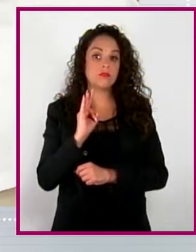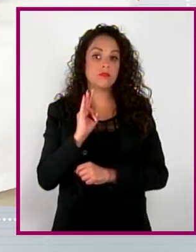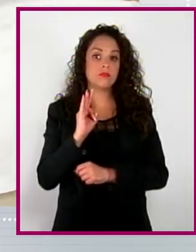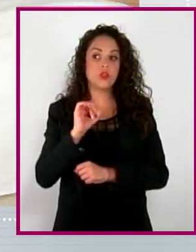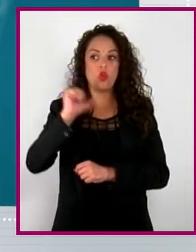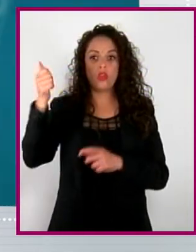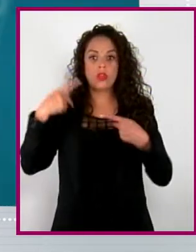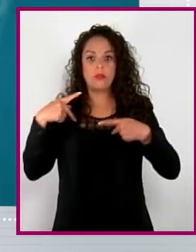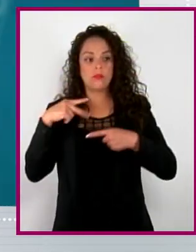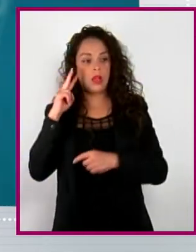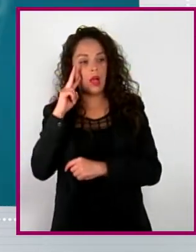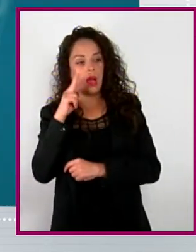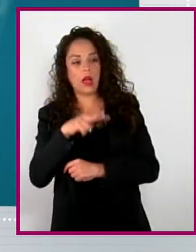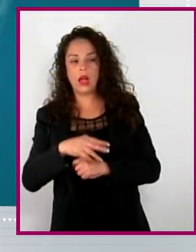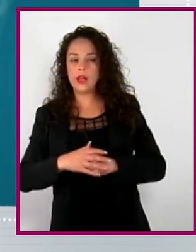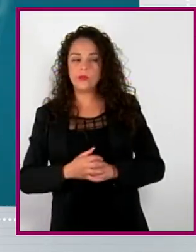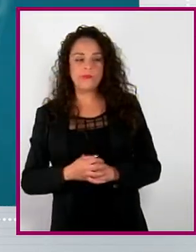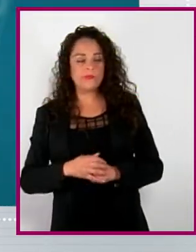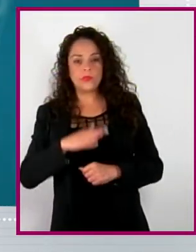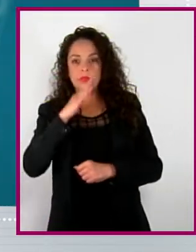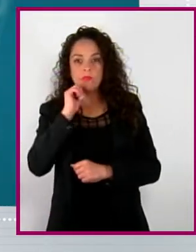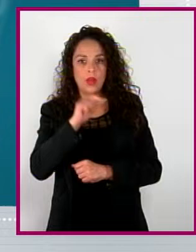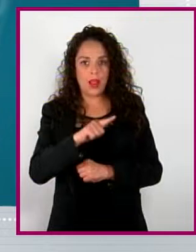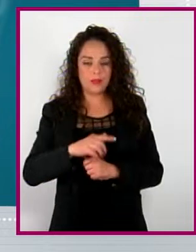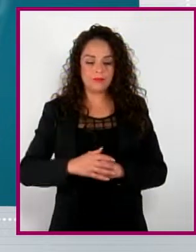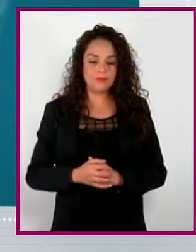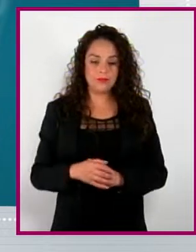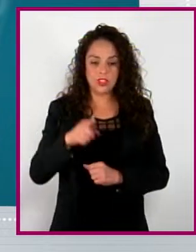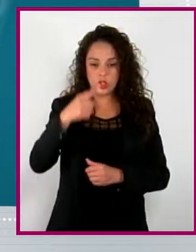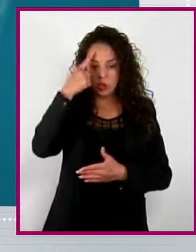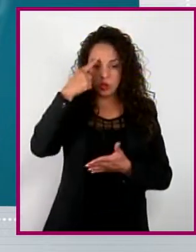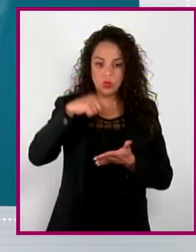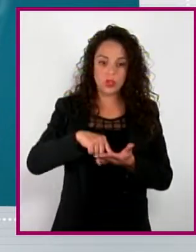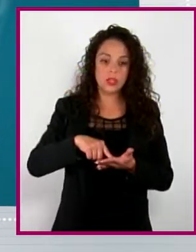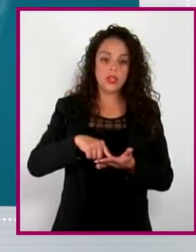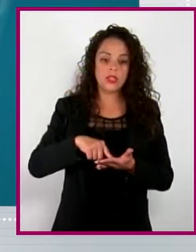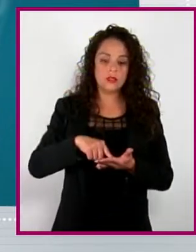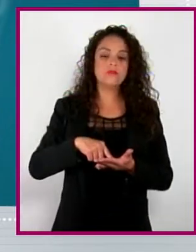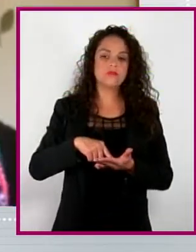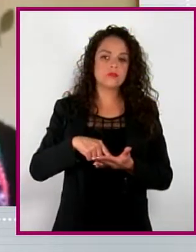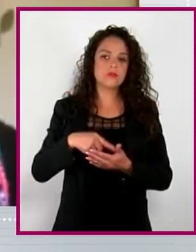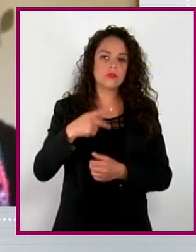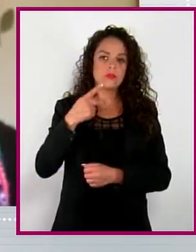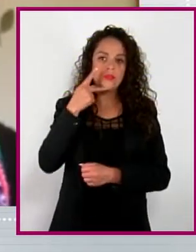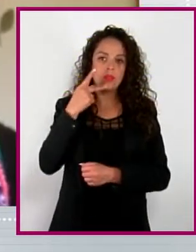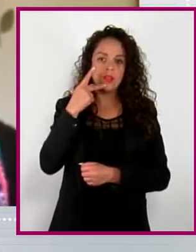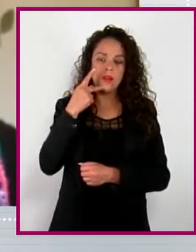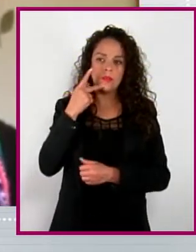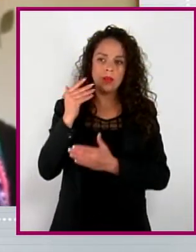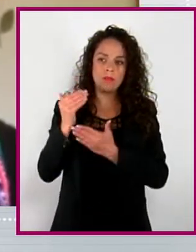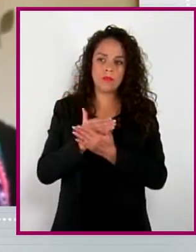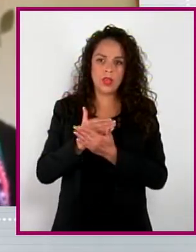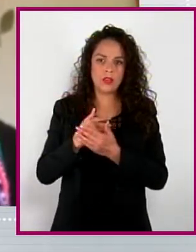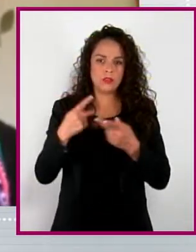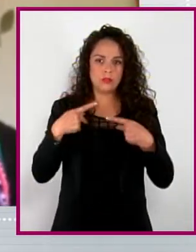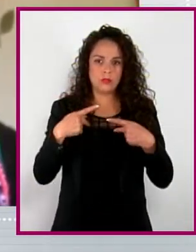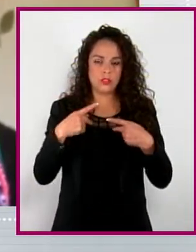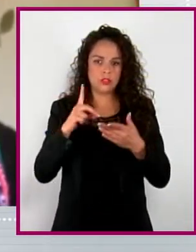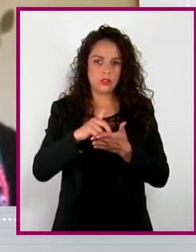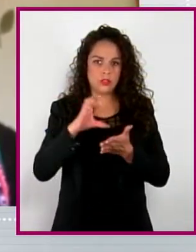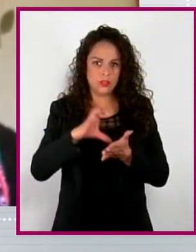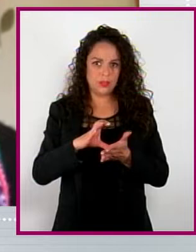mal. ¿Consideras que se habla menos de la sexualidad de las personas con discapacidad? Sí,